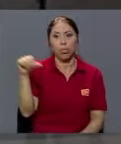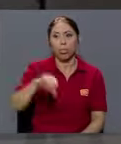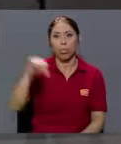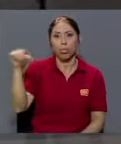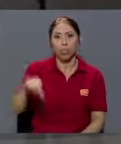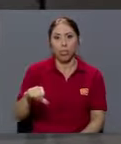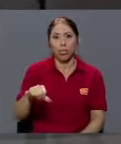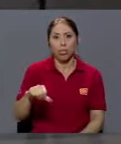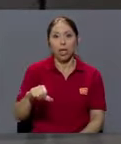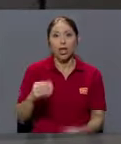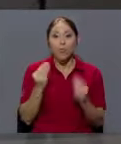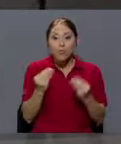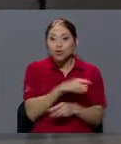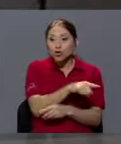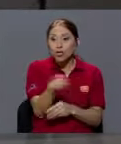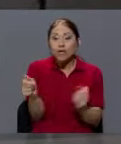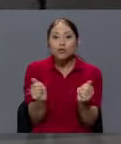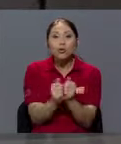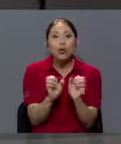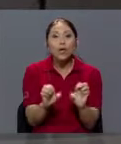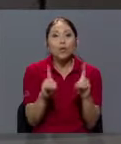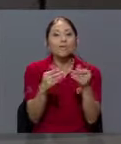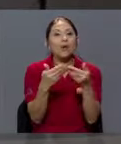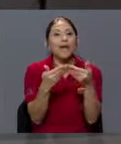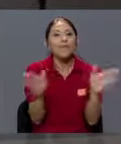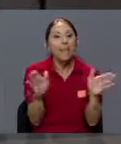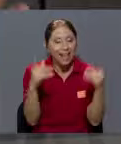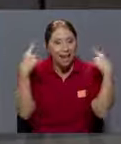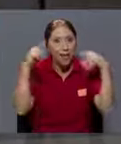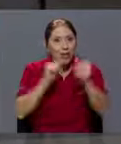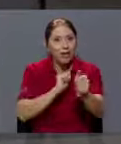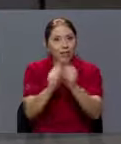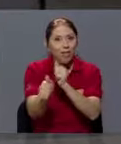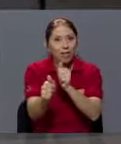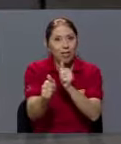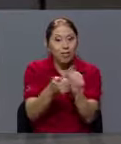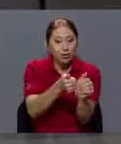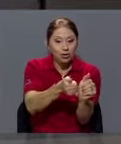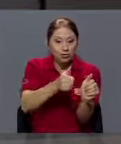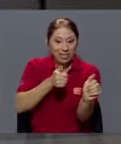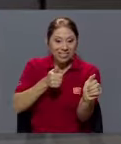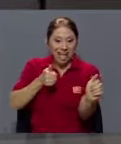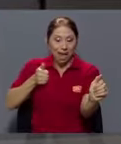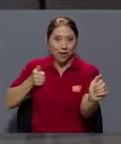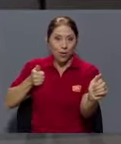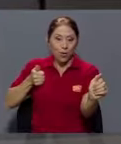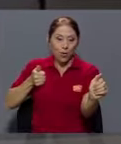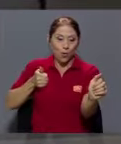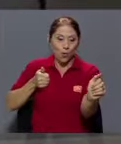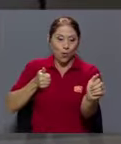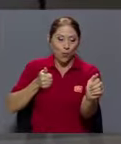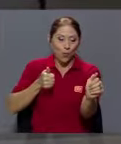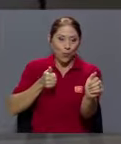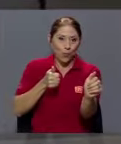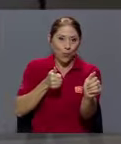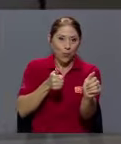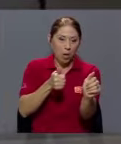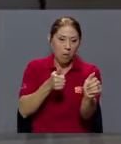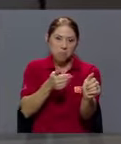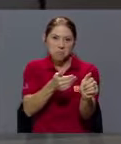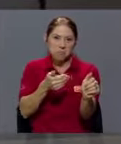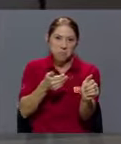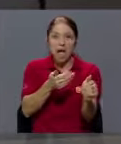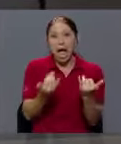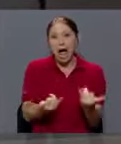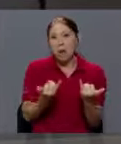opciones que tenemos de educación abierta, logran promocionar. Y entonces, el porcentaje de rezago termina siendo muy, muy pequeño.